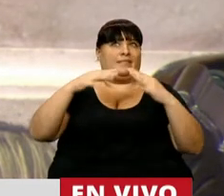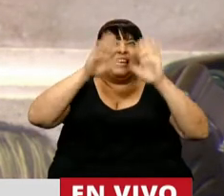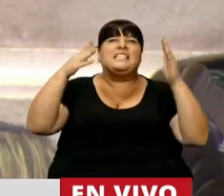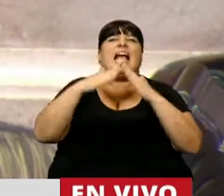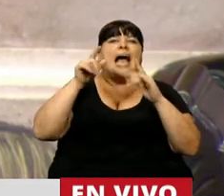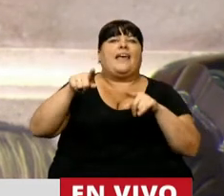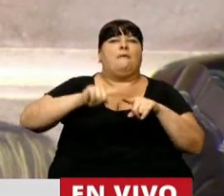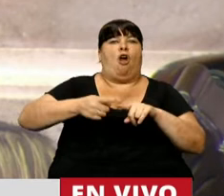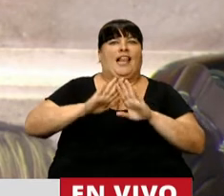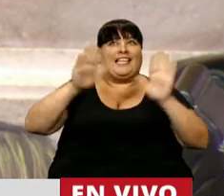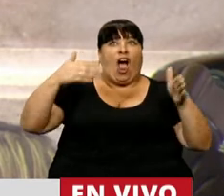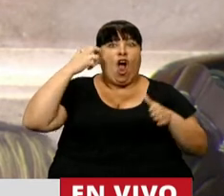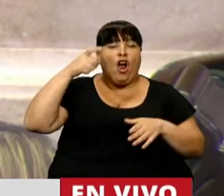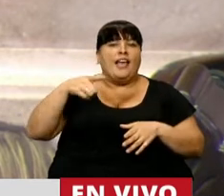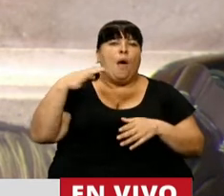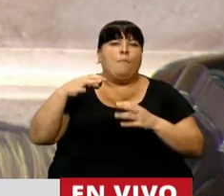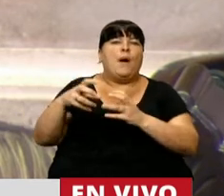política podamos discutir